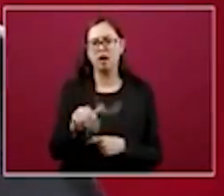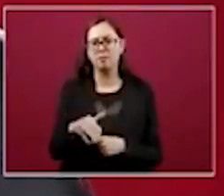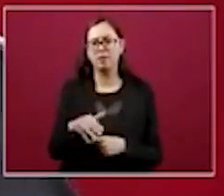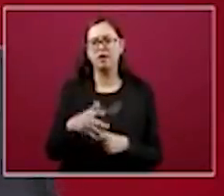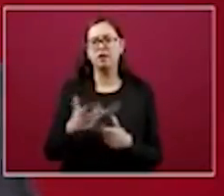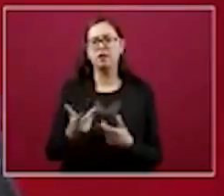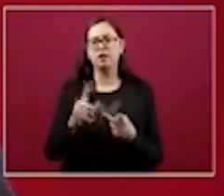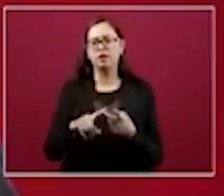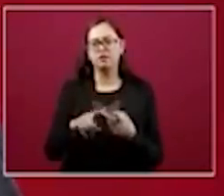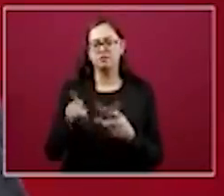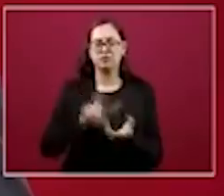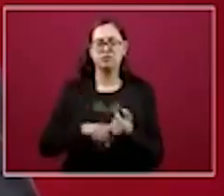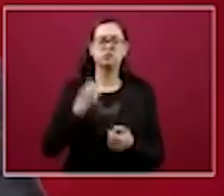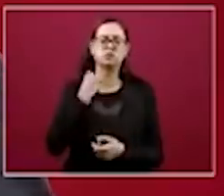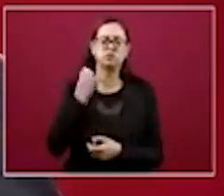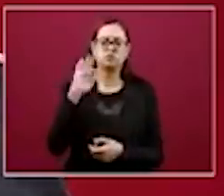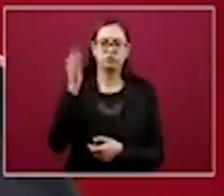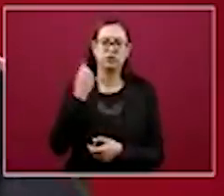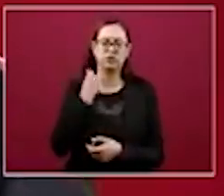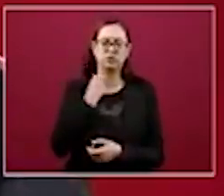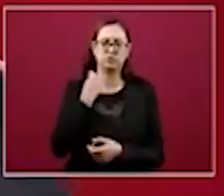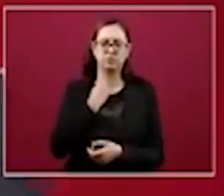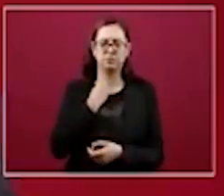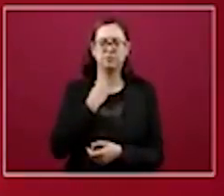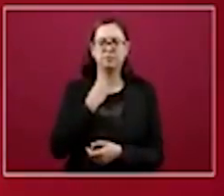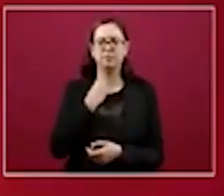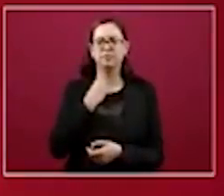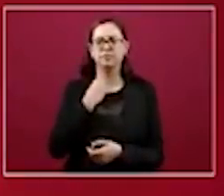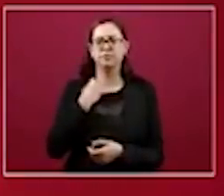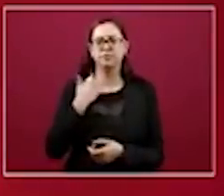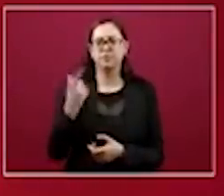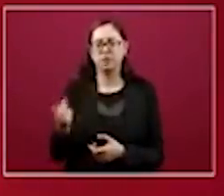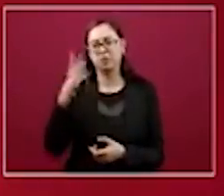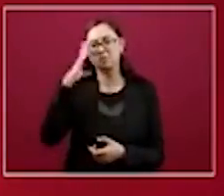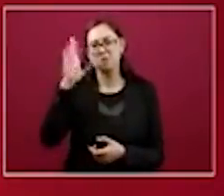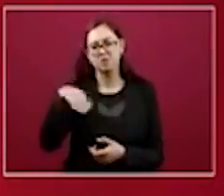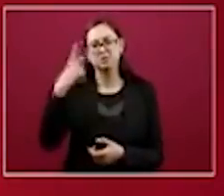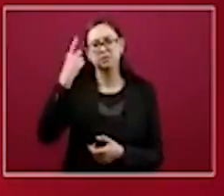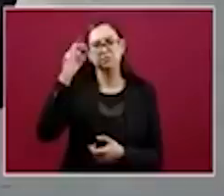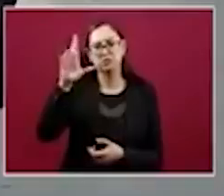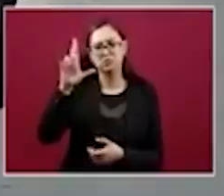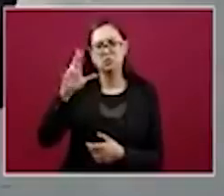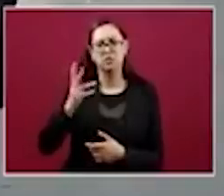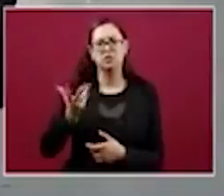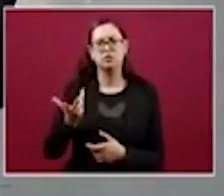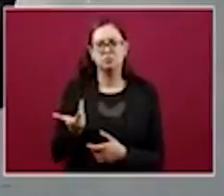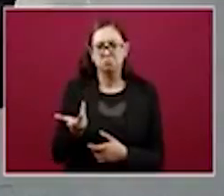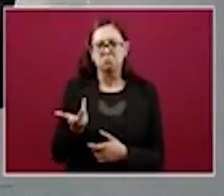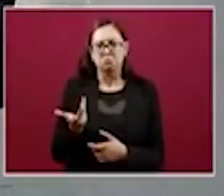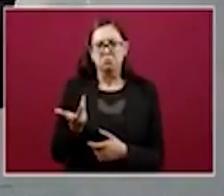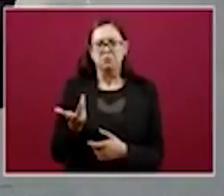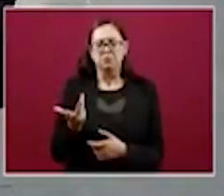de la Escuela de Derecho de la UNAM, con maestría, con doctorado. Se